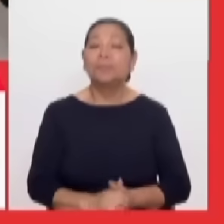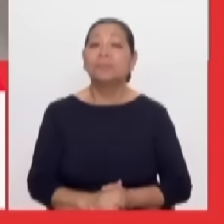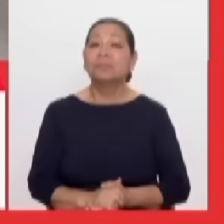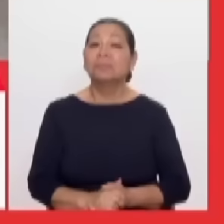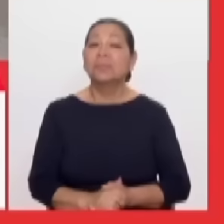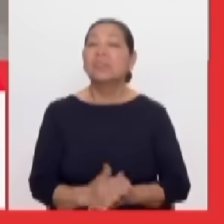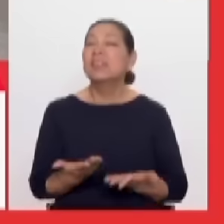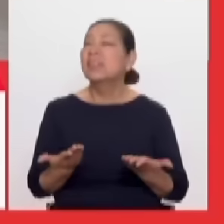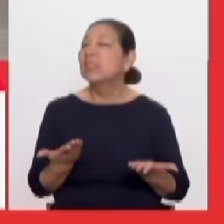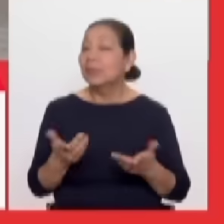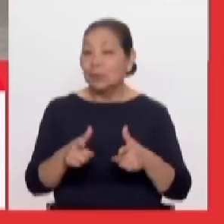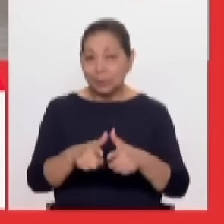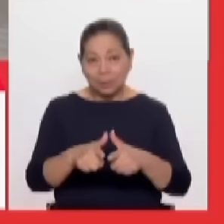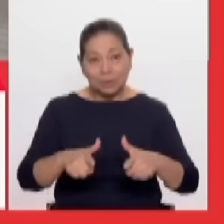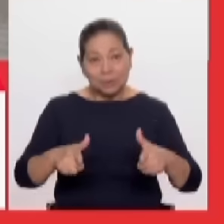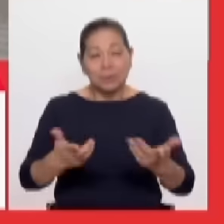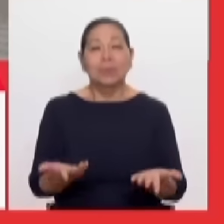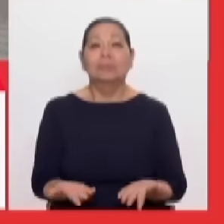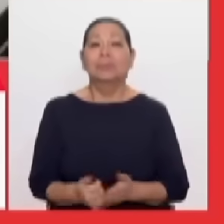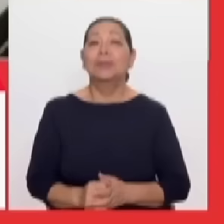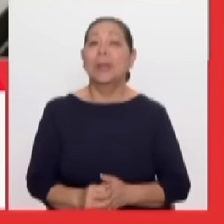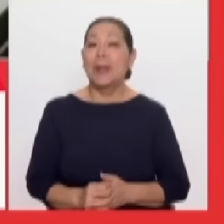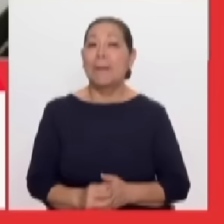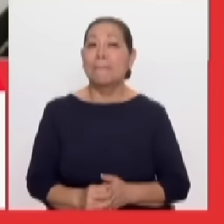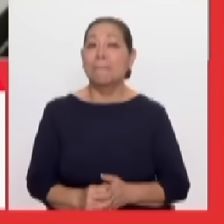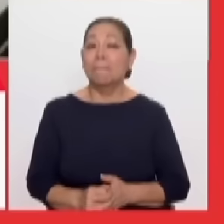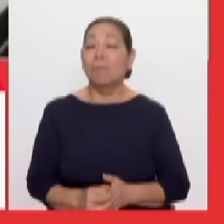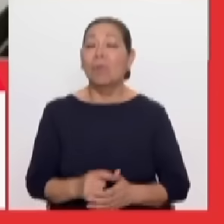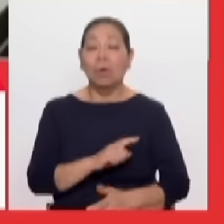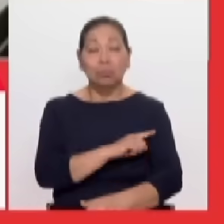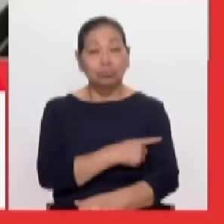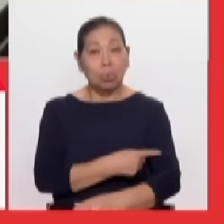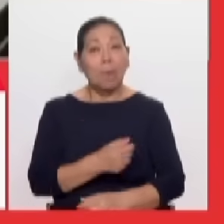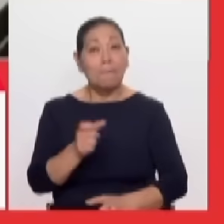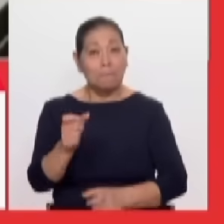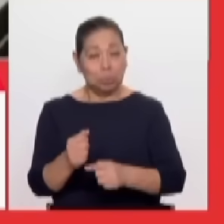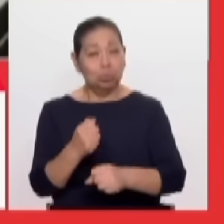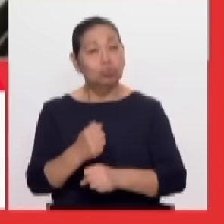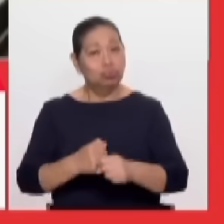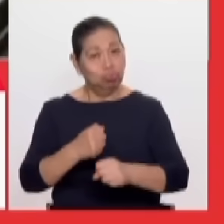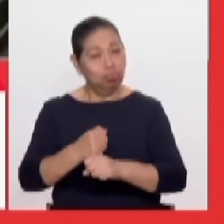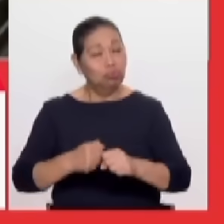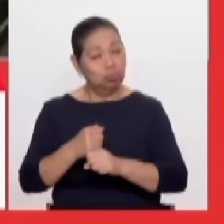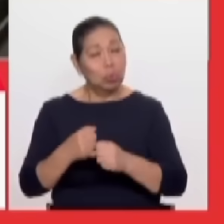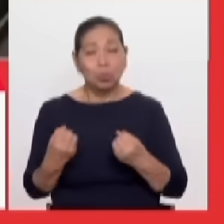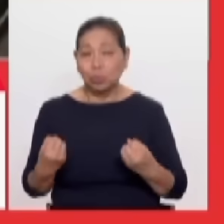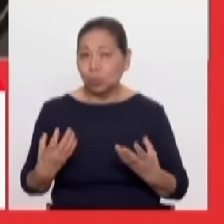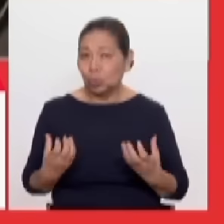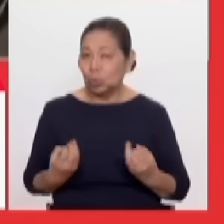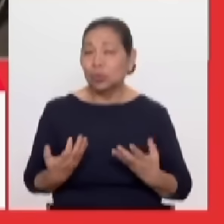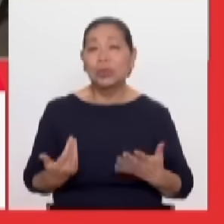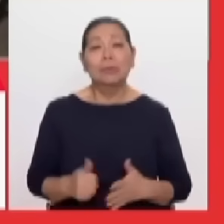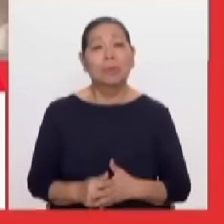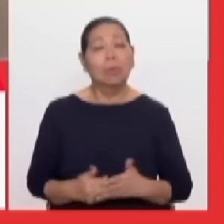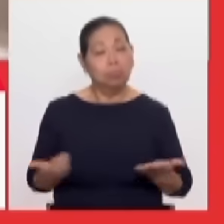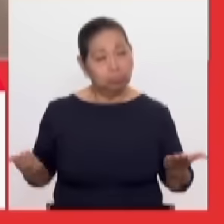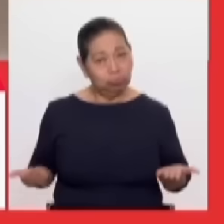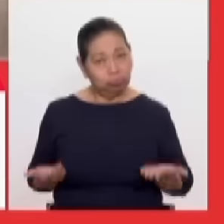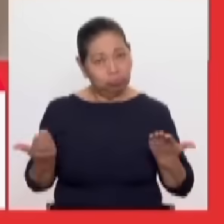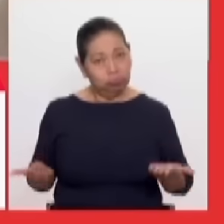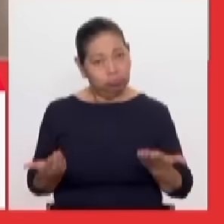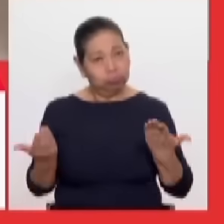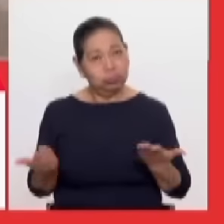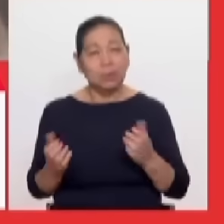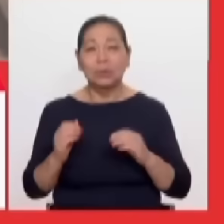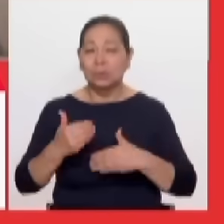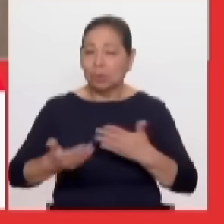Esta infraestructura es el resultado del esfuerzo de miles de personas que vienen empujando, que han